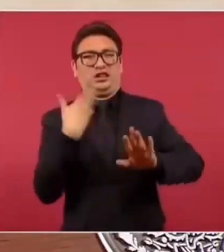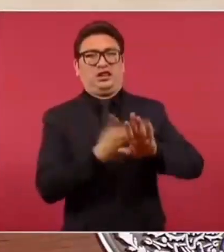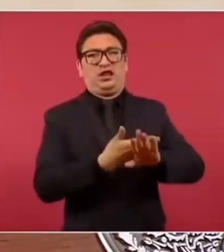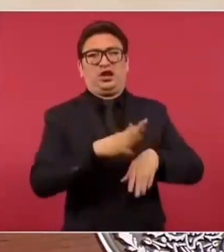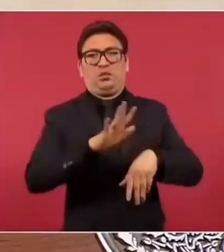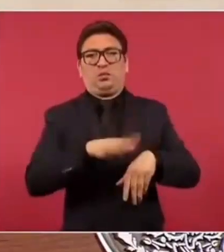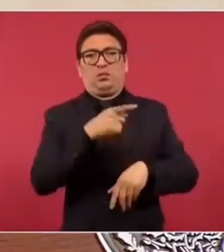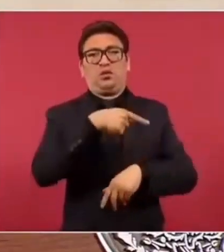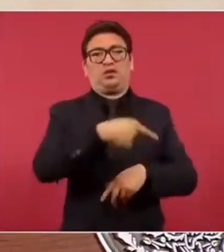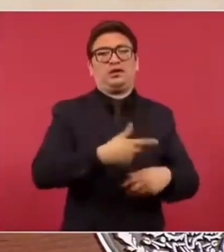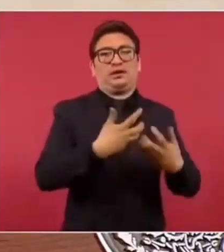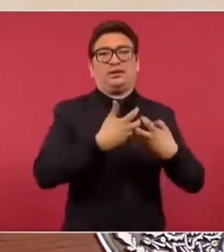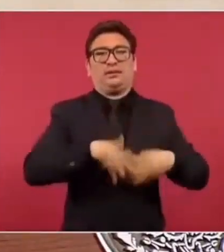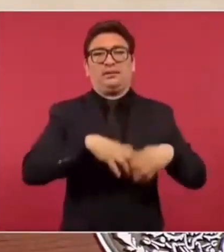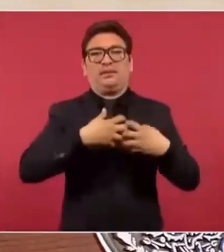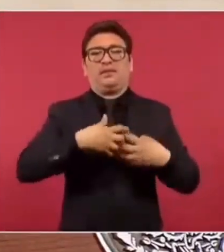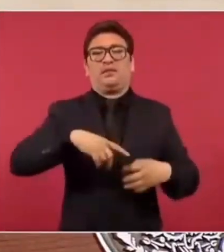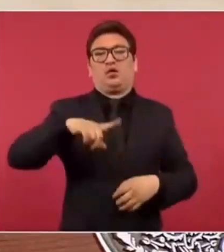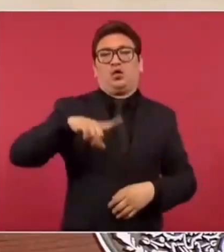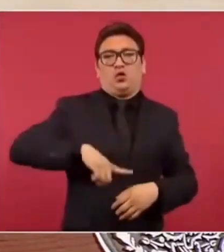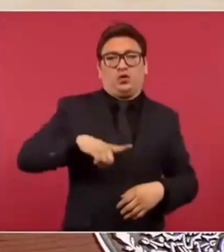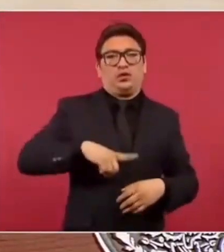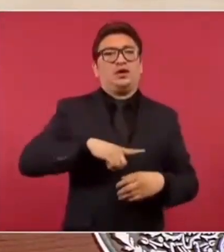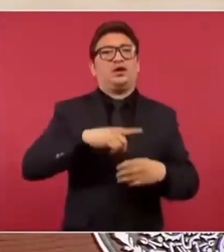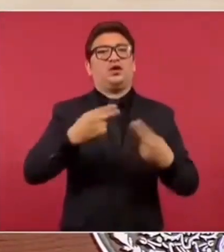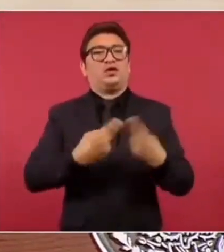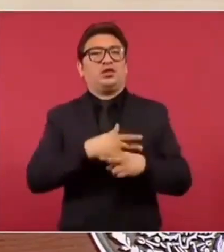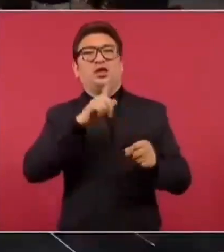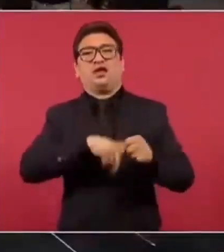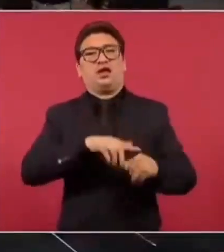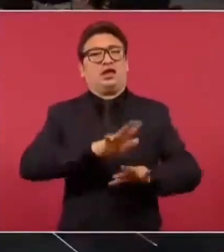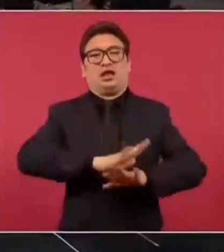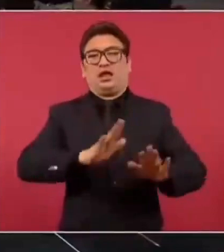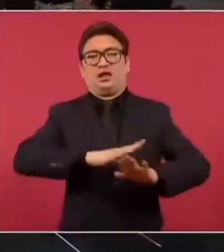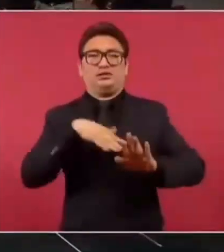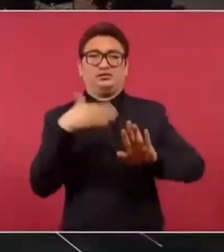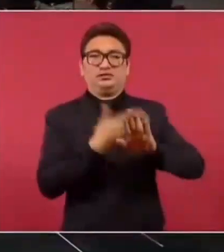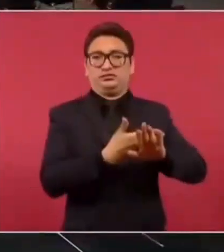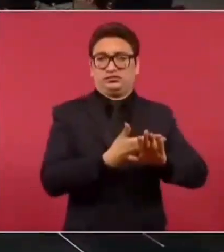de la empresa pública, estoy en contra de la nacionalización